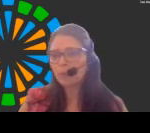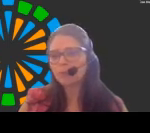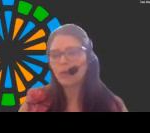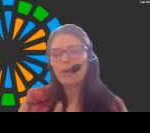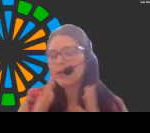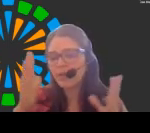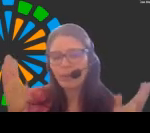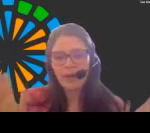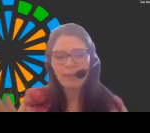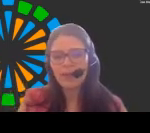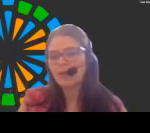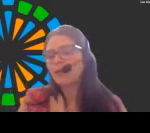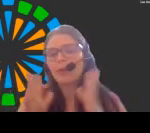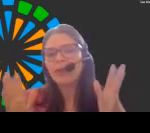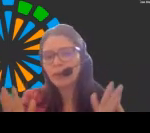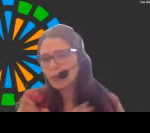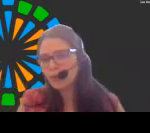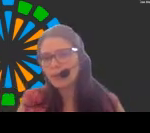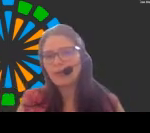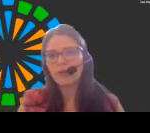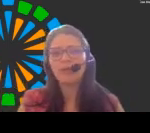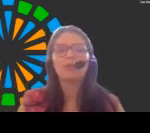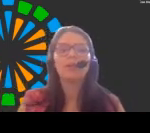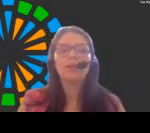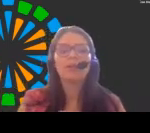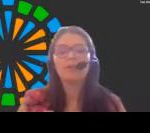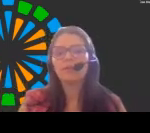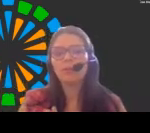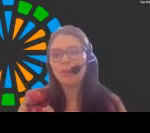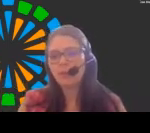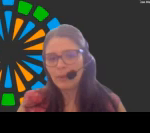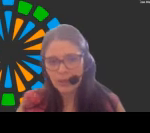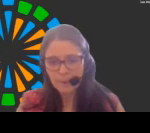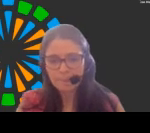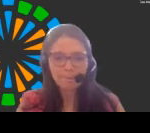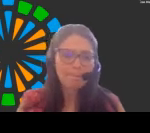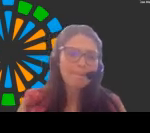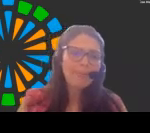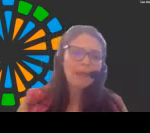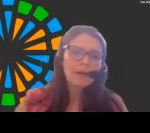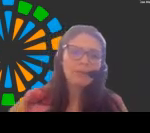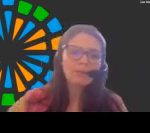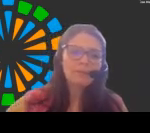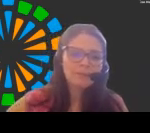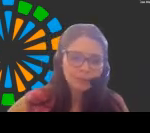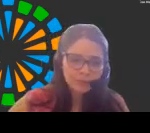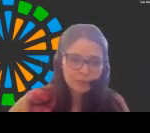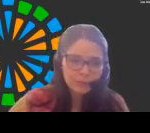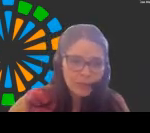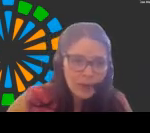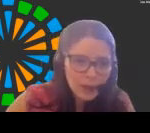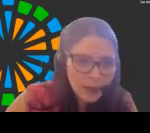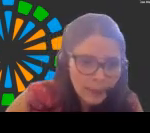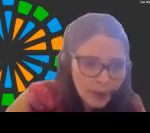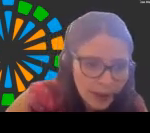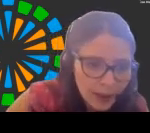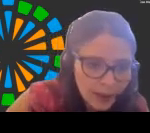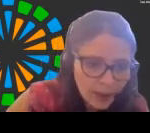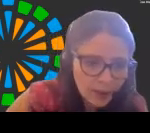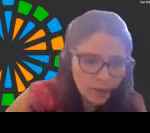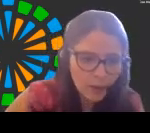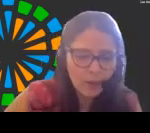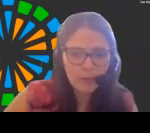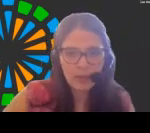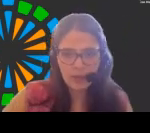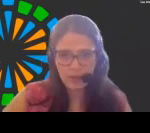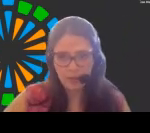o algo que se puedan imaginar a cualquier duda de verdad es súper bienvenida el tema de